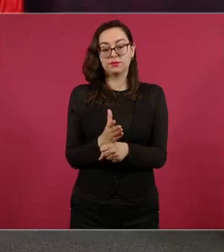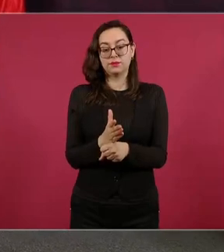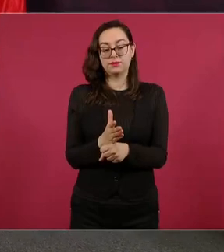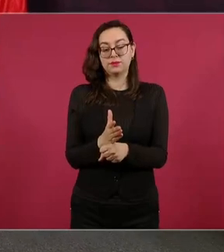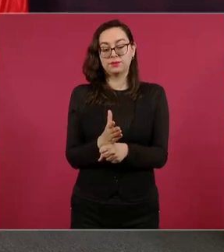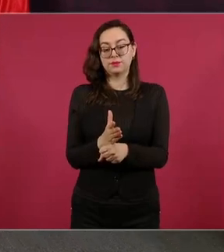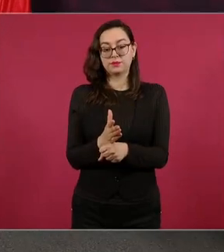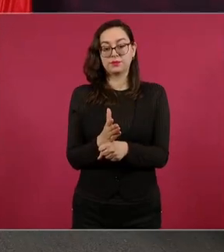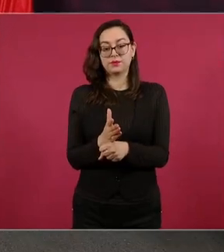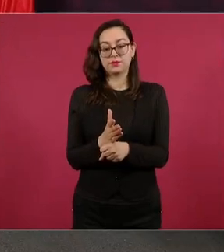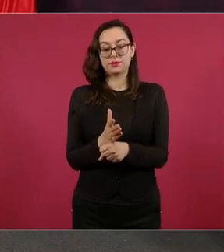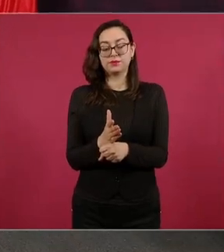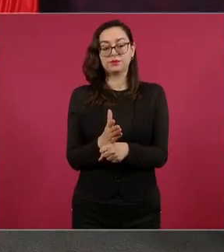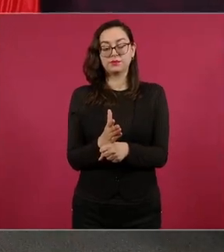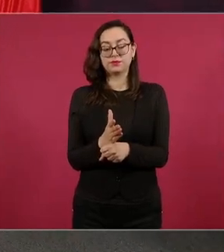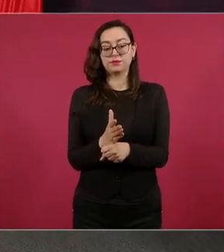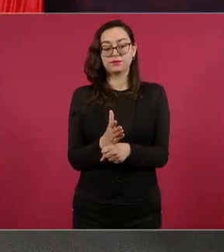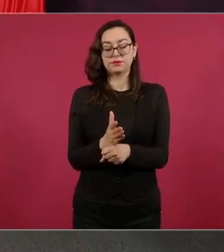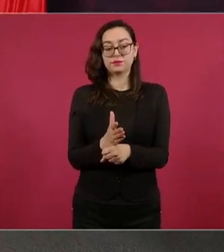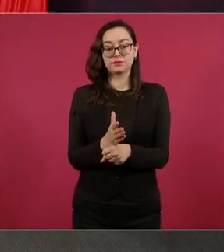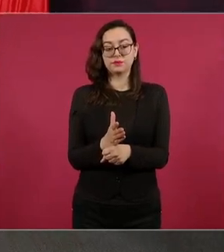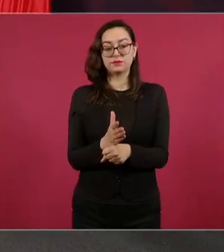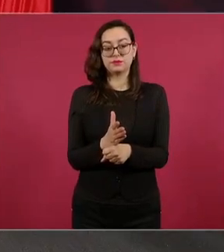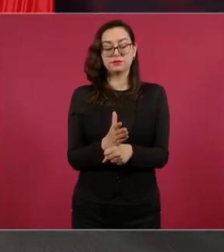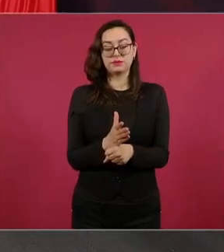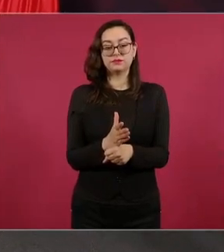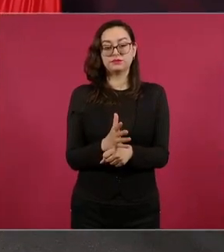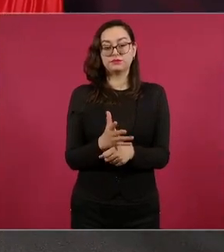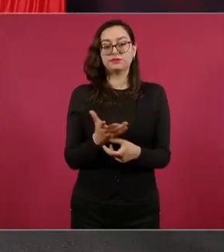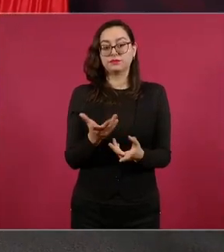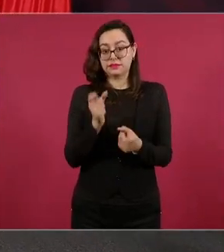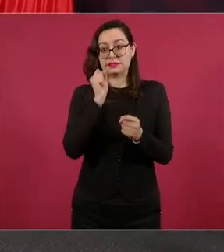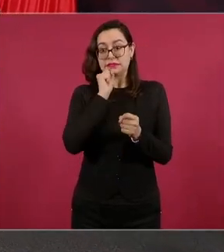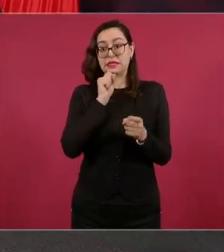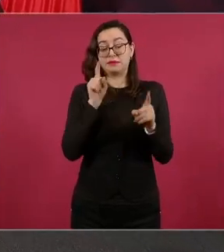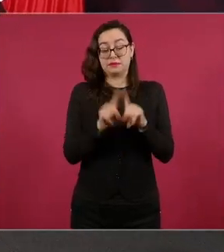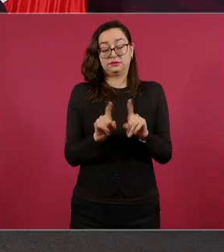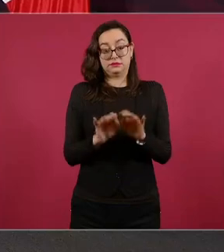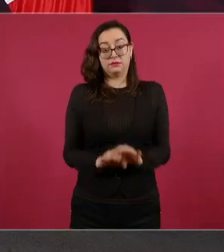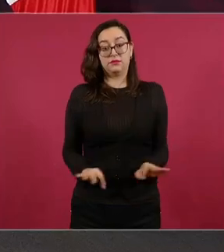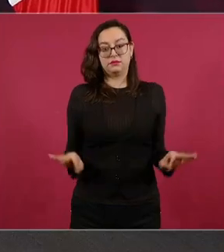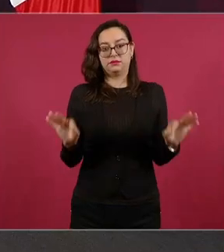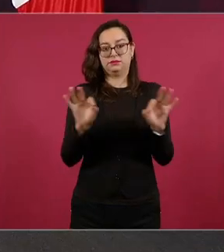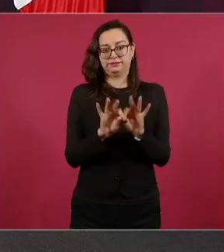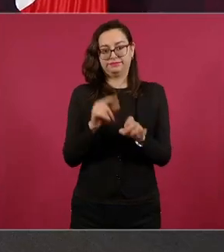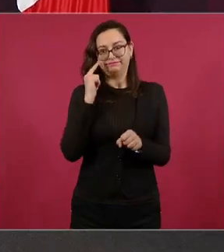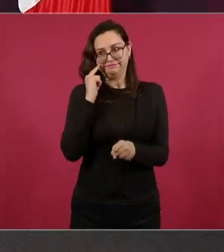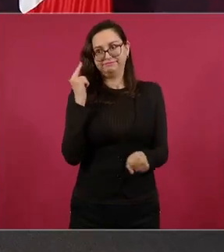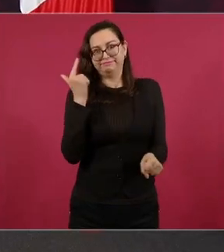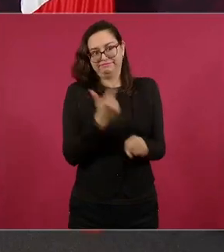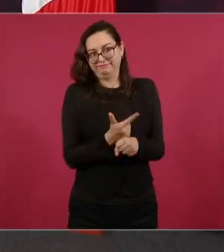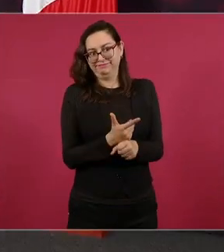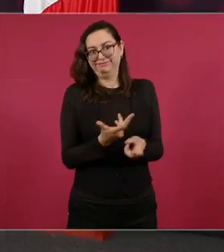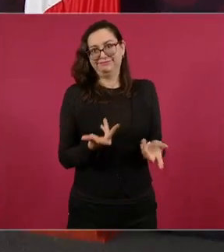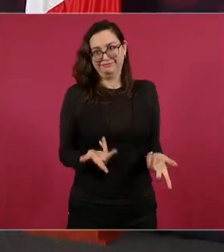también que nos demos cuenta de cómo está la